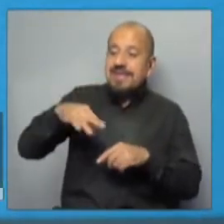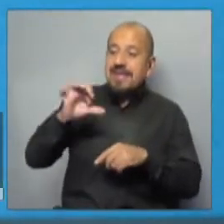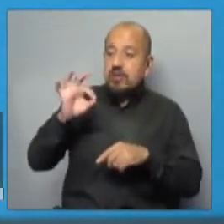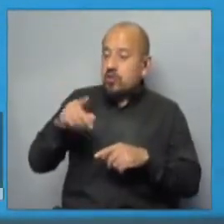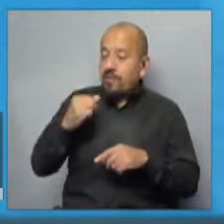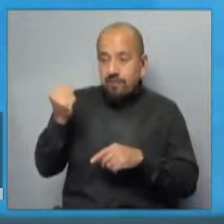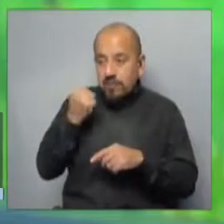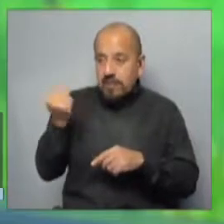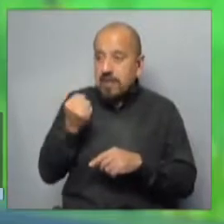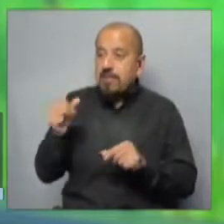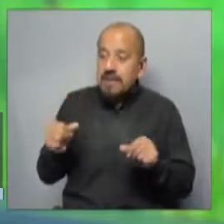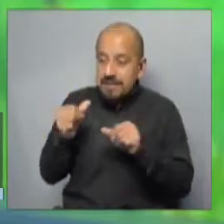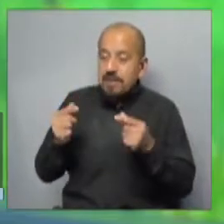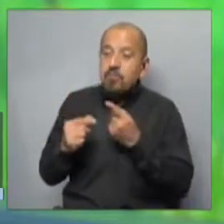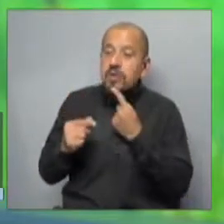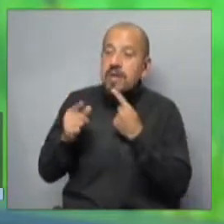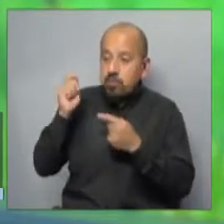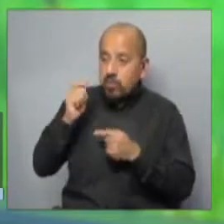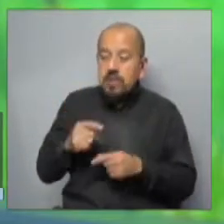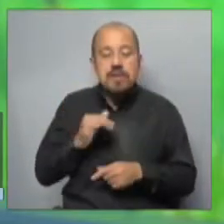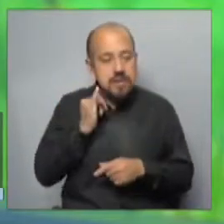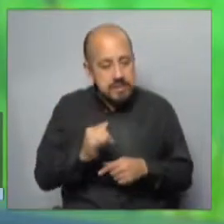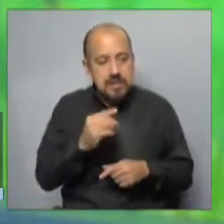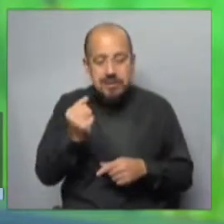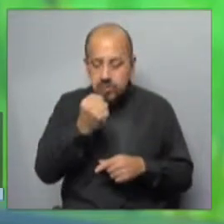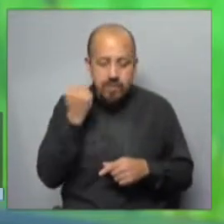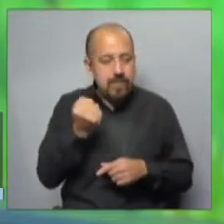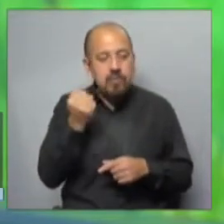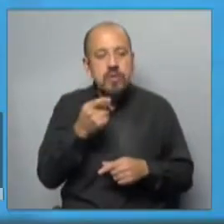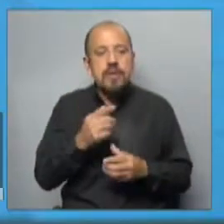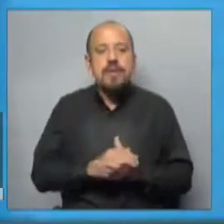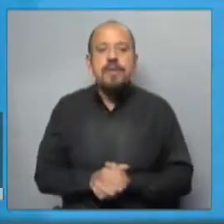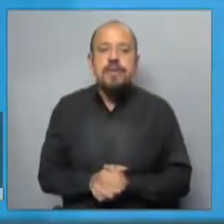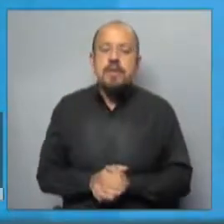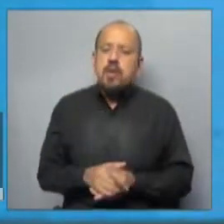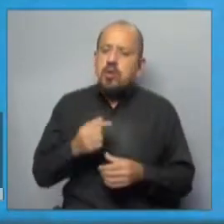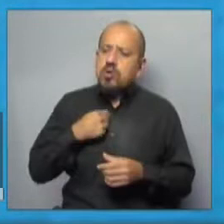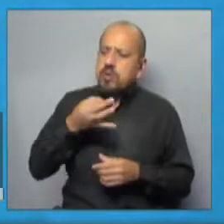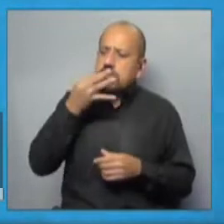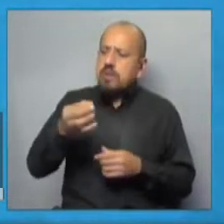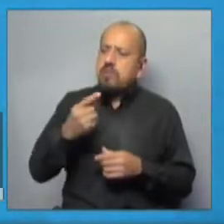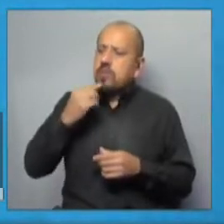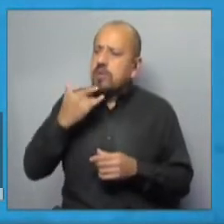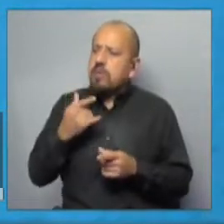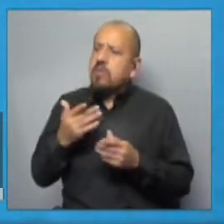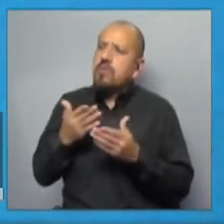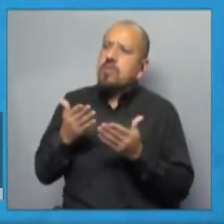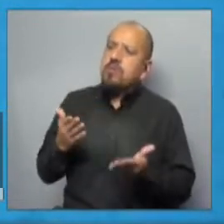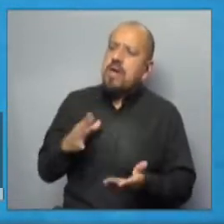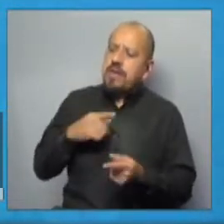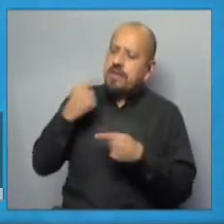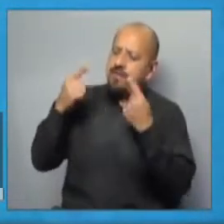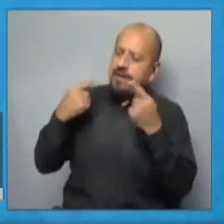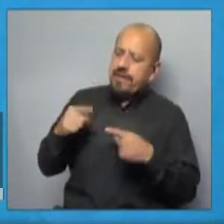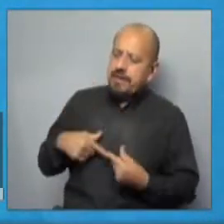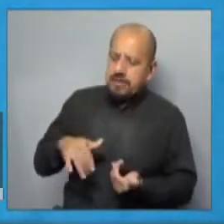políticas exactamente enfocadas enfocadas al tema mencionábamos recién no por ejemplo hay distintas situaciones